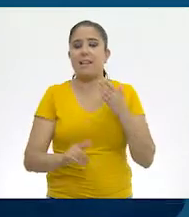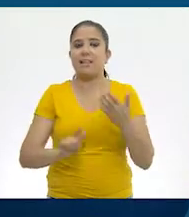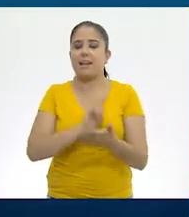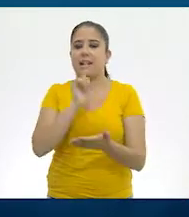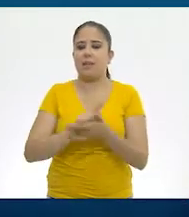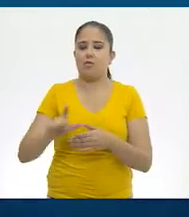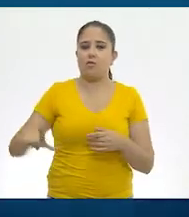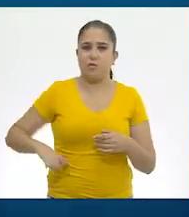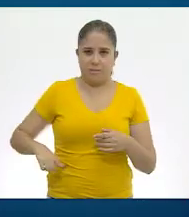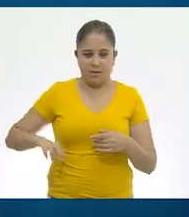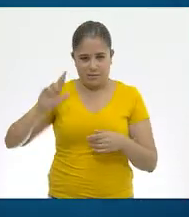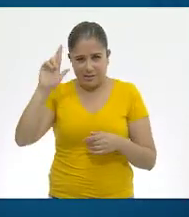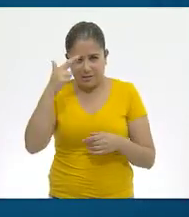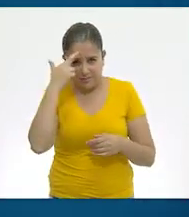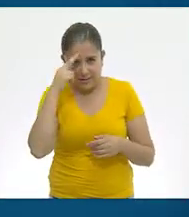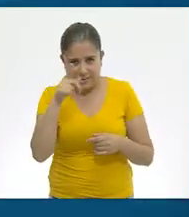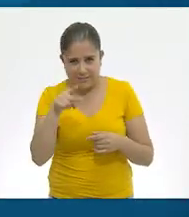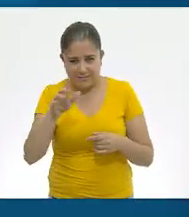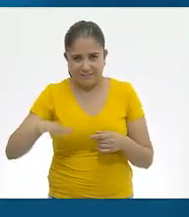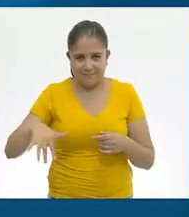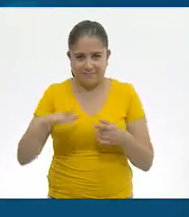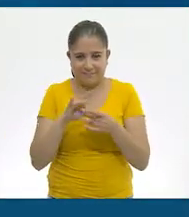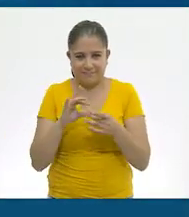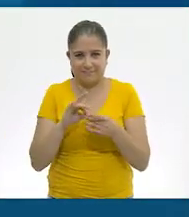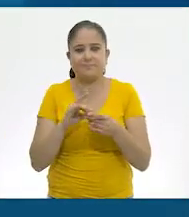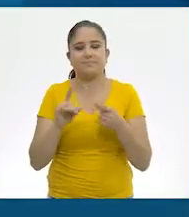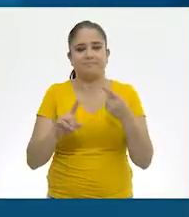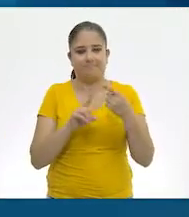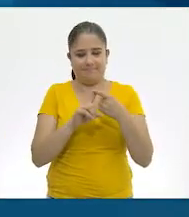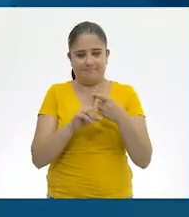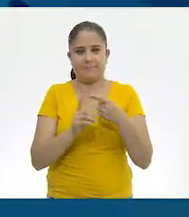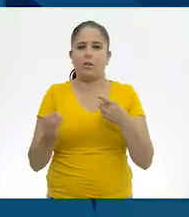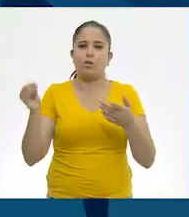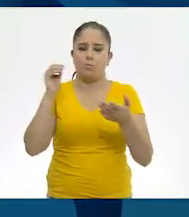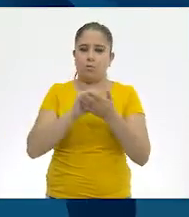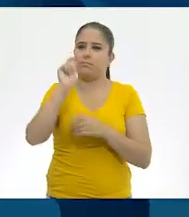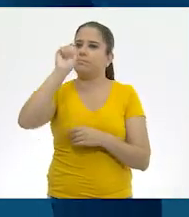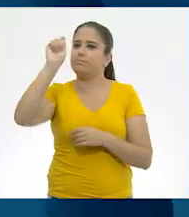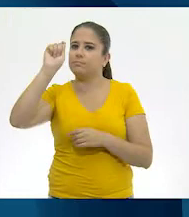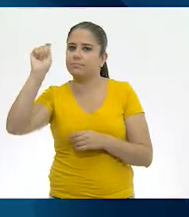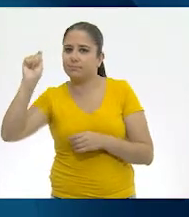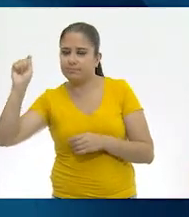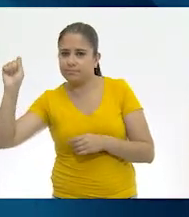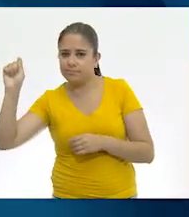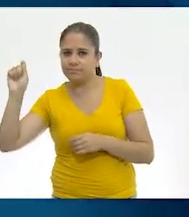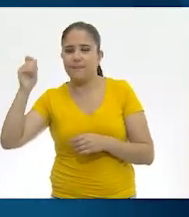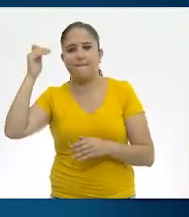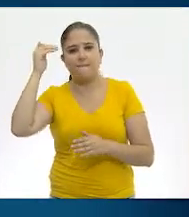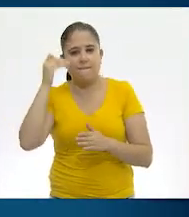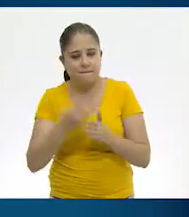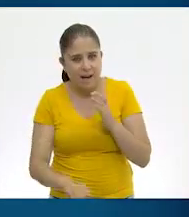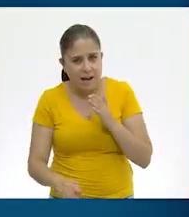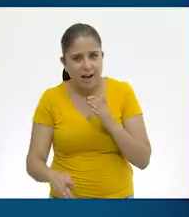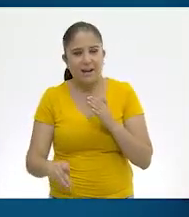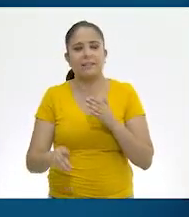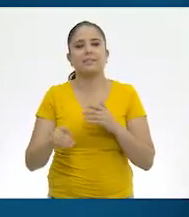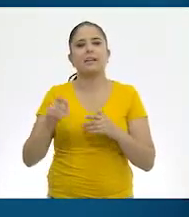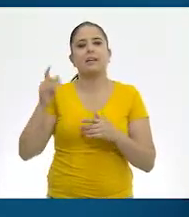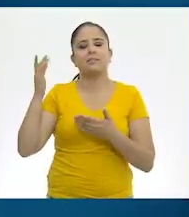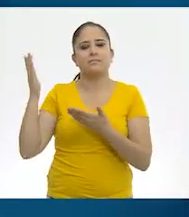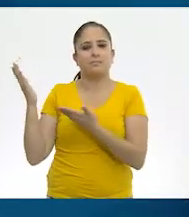del gobierno. ¿Se acuerdan? Sí. Ok, pongámoslo por ahí. Falta